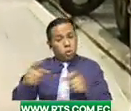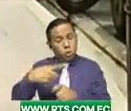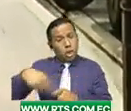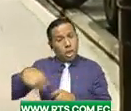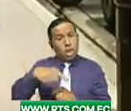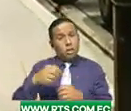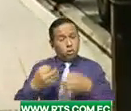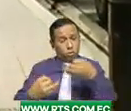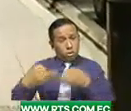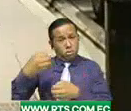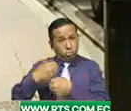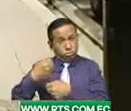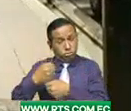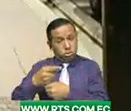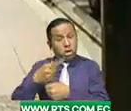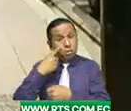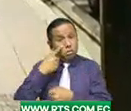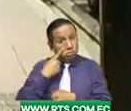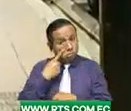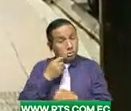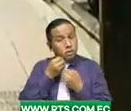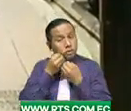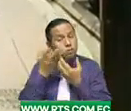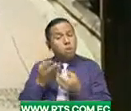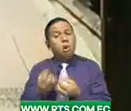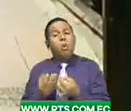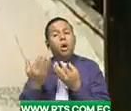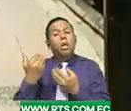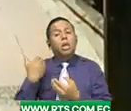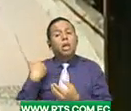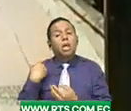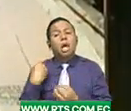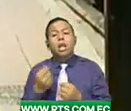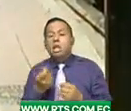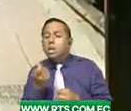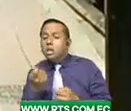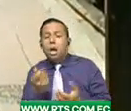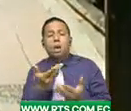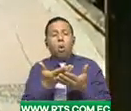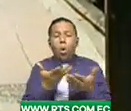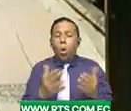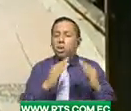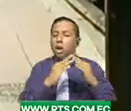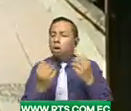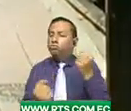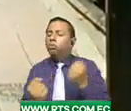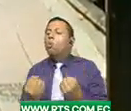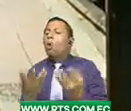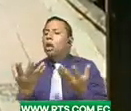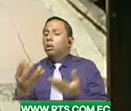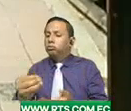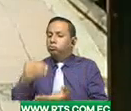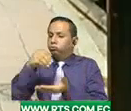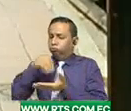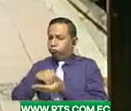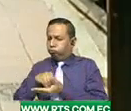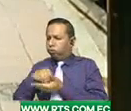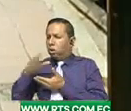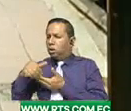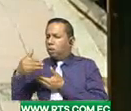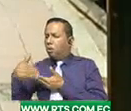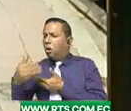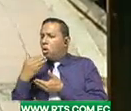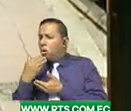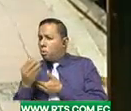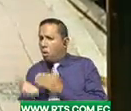y el final de su gestión. Hoy se plantea que en el caso exclusivo de los jueces exista un monitoreo patrimonial permanente